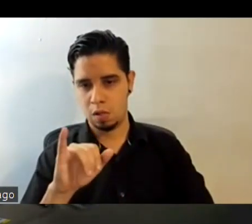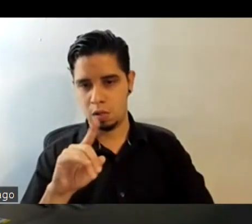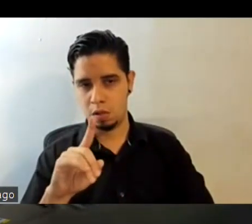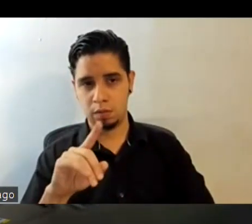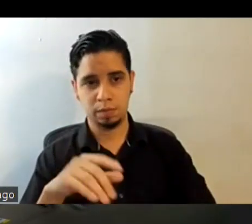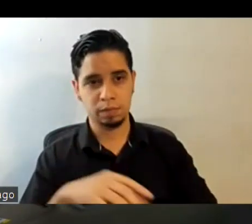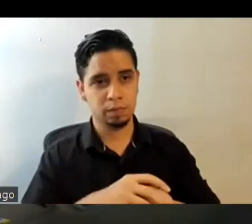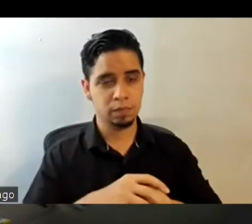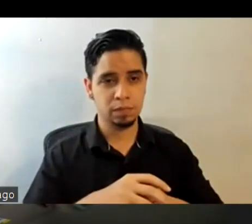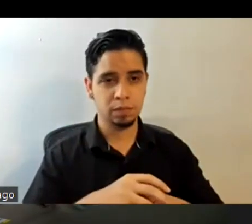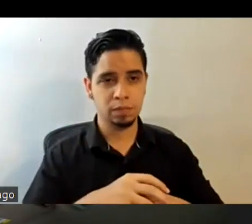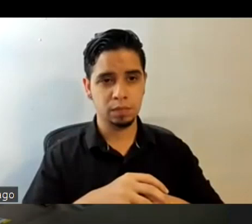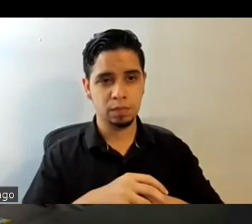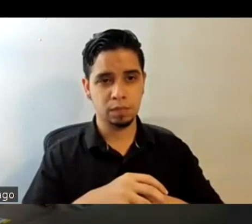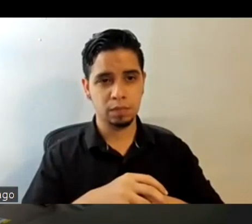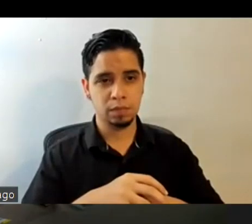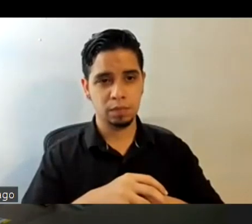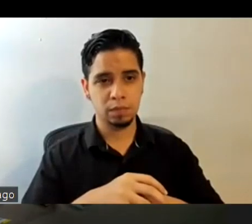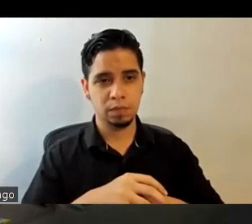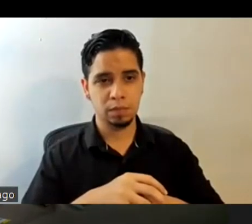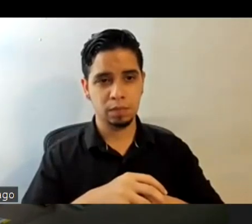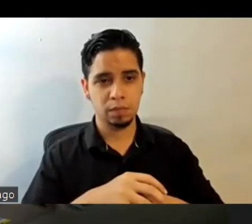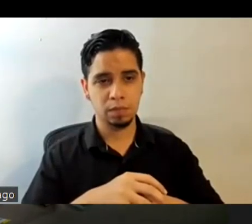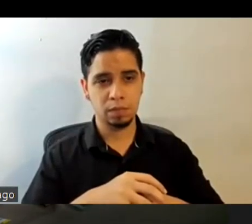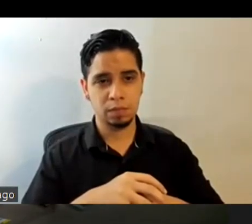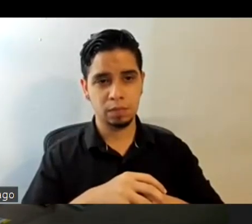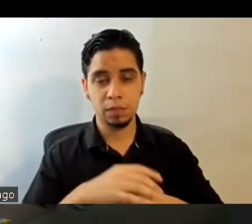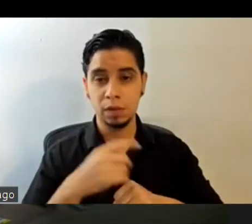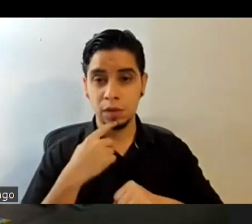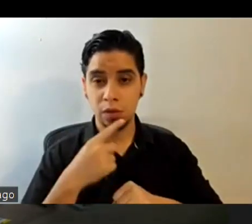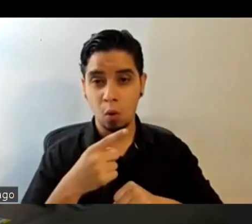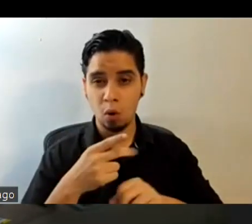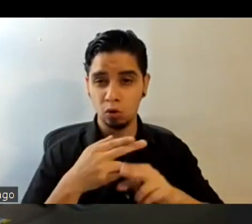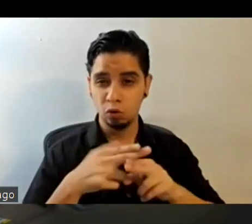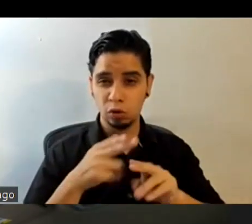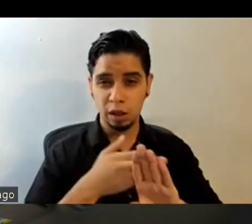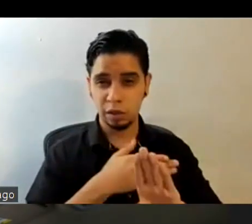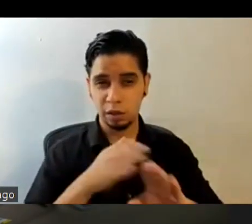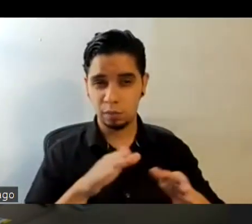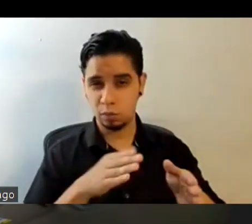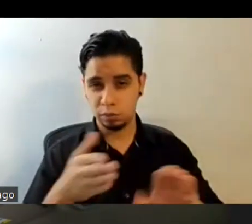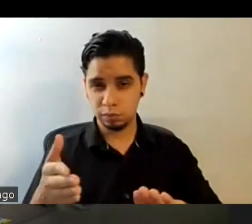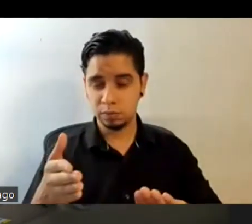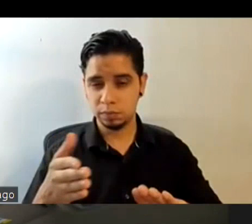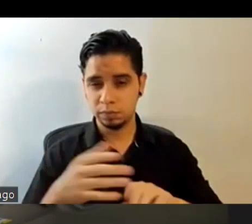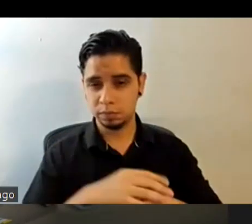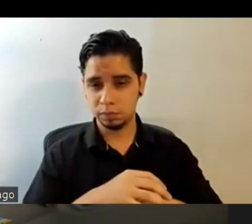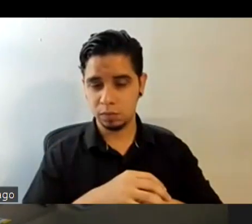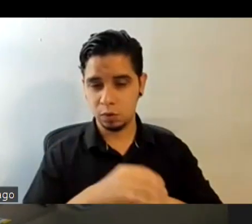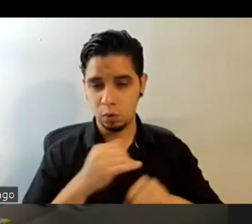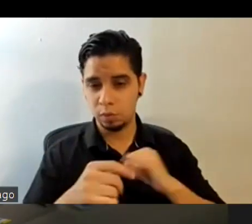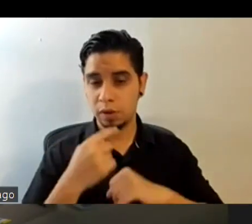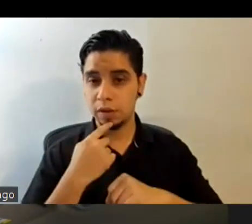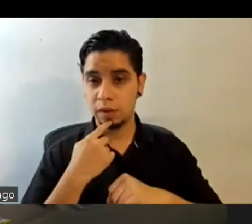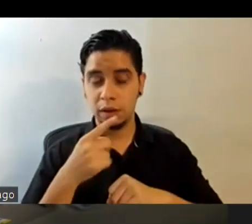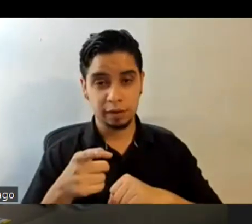repetir. Se titula No puedo respirar. Dijo poco antes de morir. O sea, no puedo respirar. Fue lo último que dijo. Uh-huh.